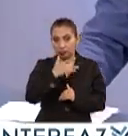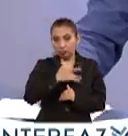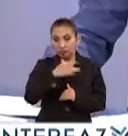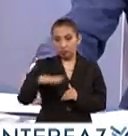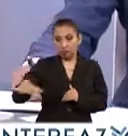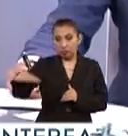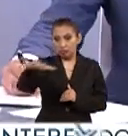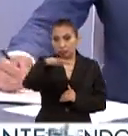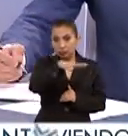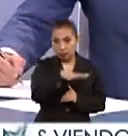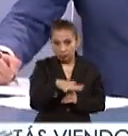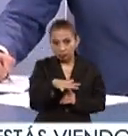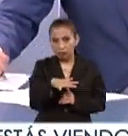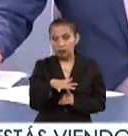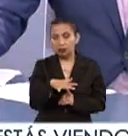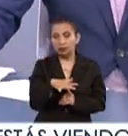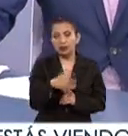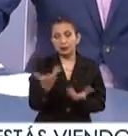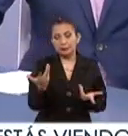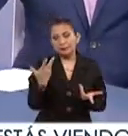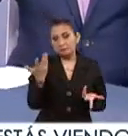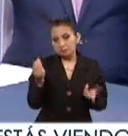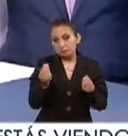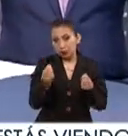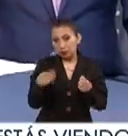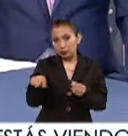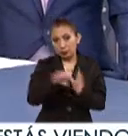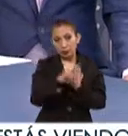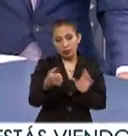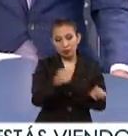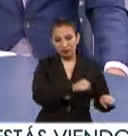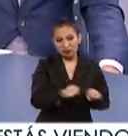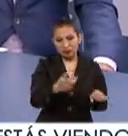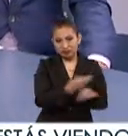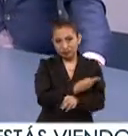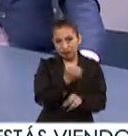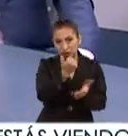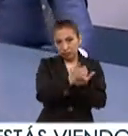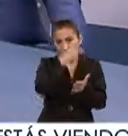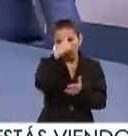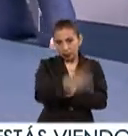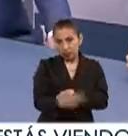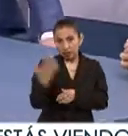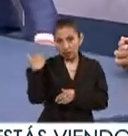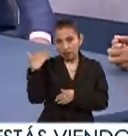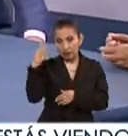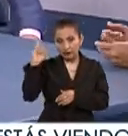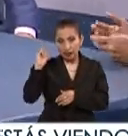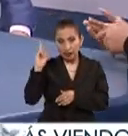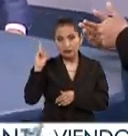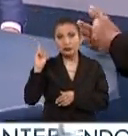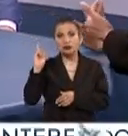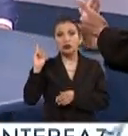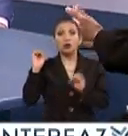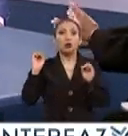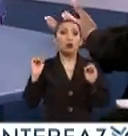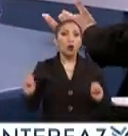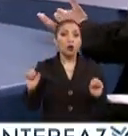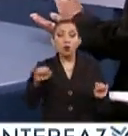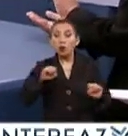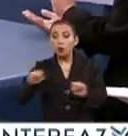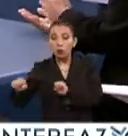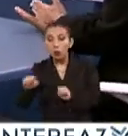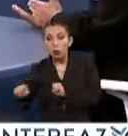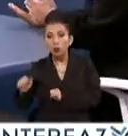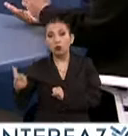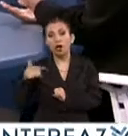una población considerable, por ejemplo, los sismos que ocurrieron en la Ciudad de México el pasado viernes, o sismos